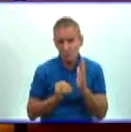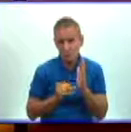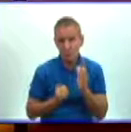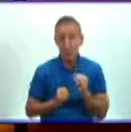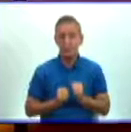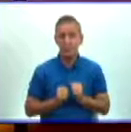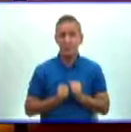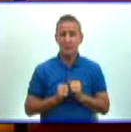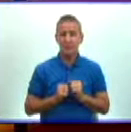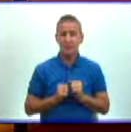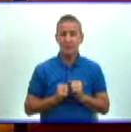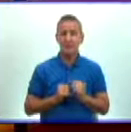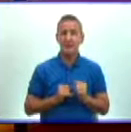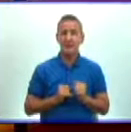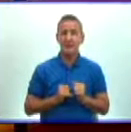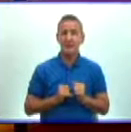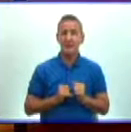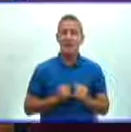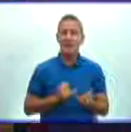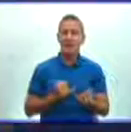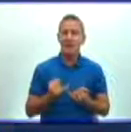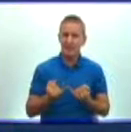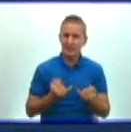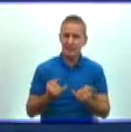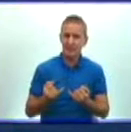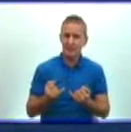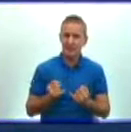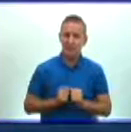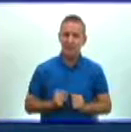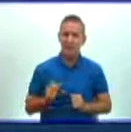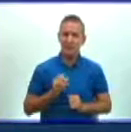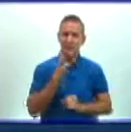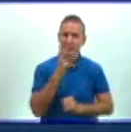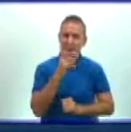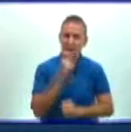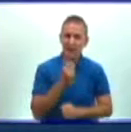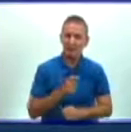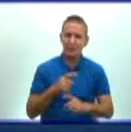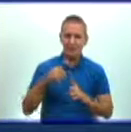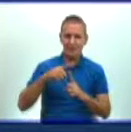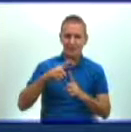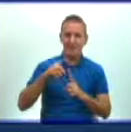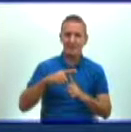la linda tarea de educar. Y se los voy a leer.